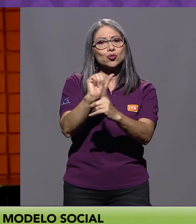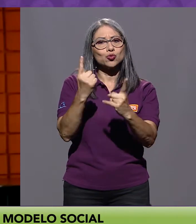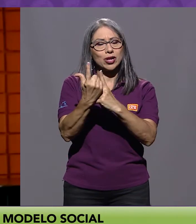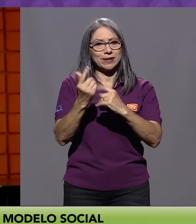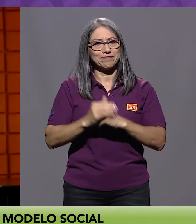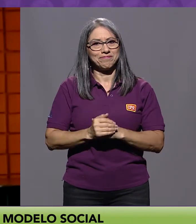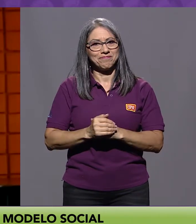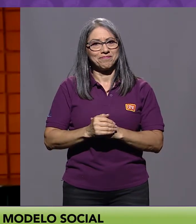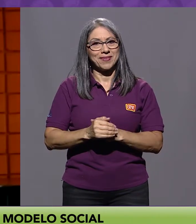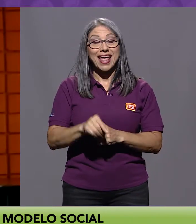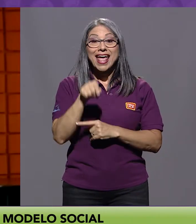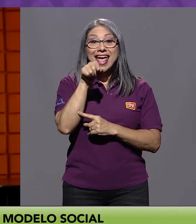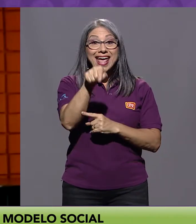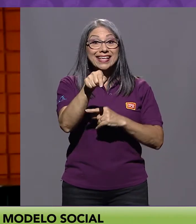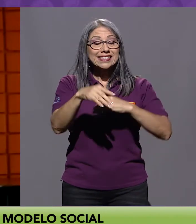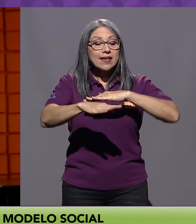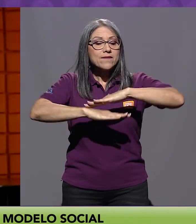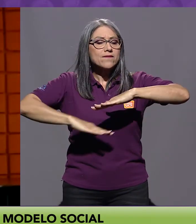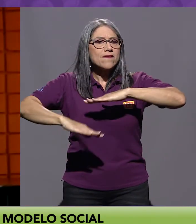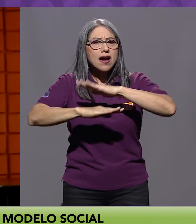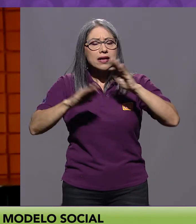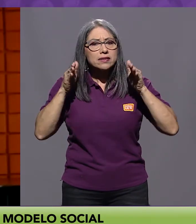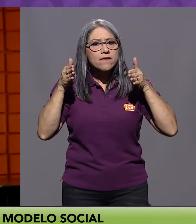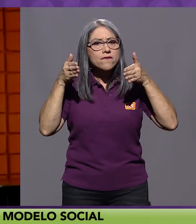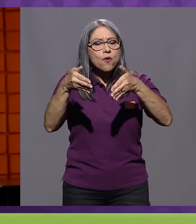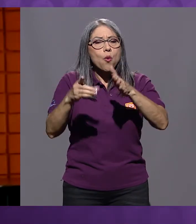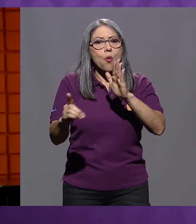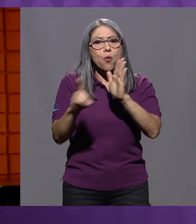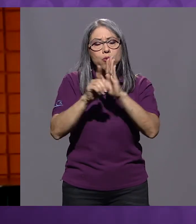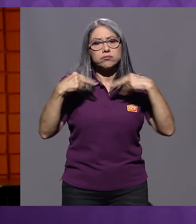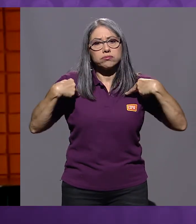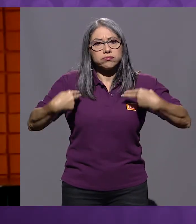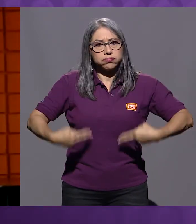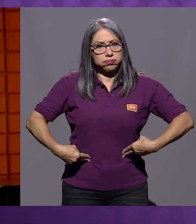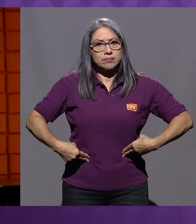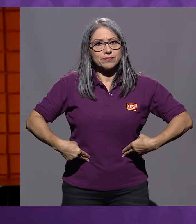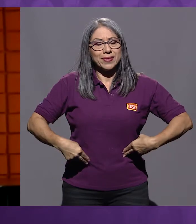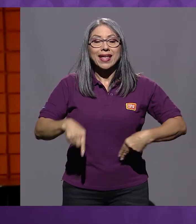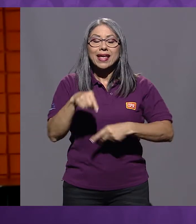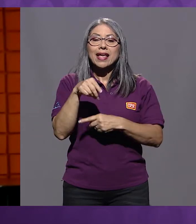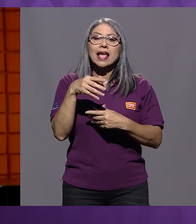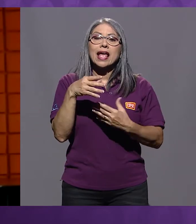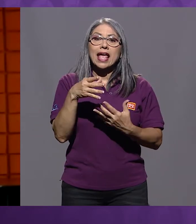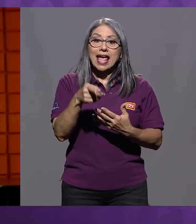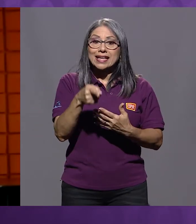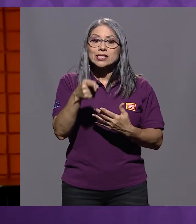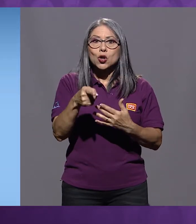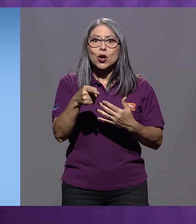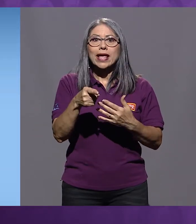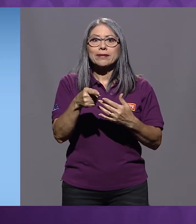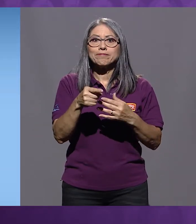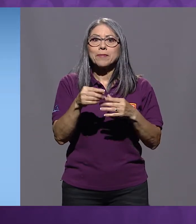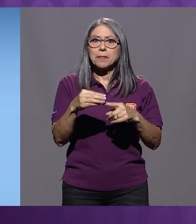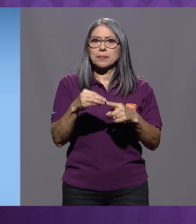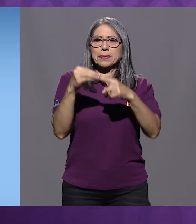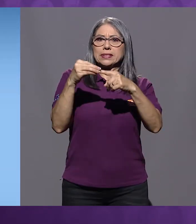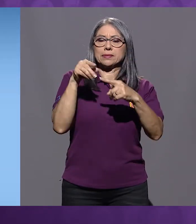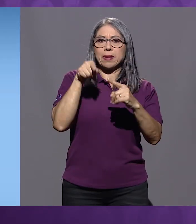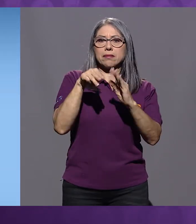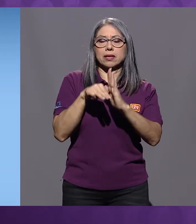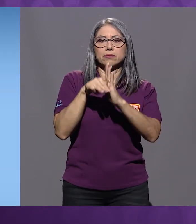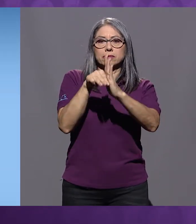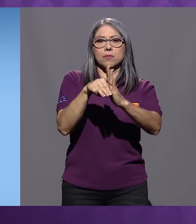social que tiene como base el enfoque de los derechos humanos, que es lo que sostiene a este paradigma,